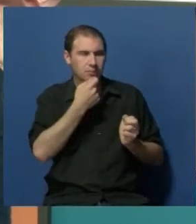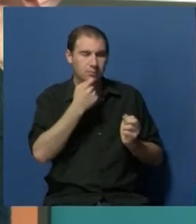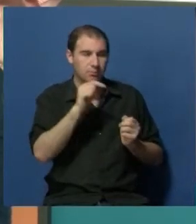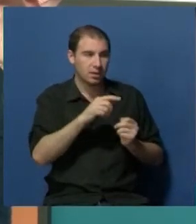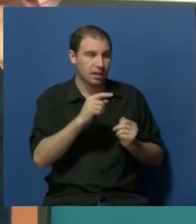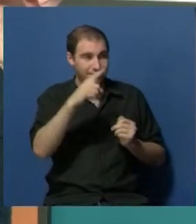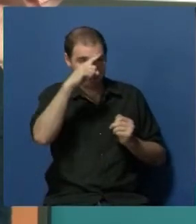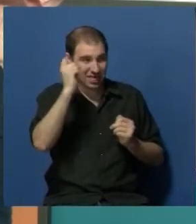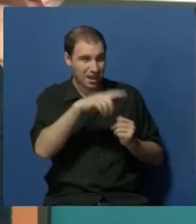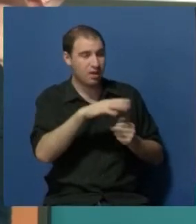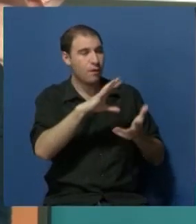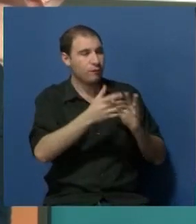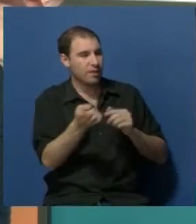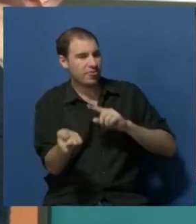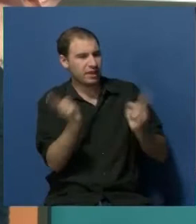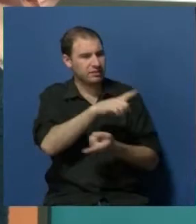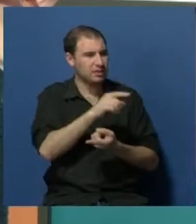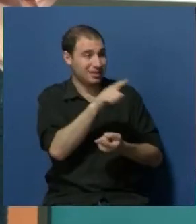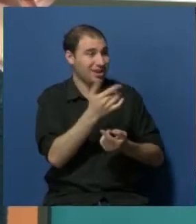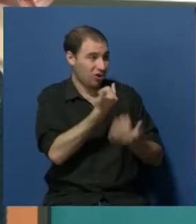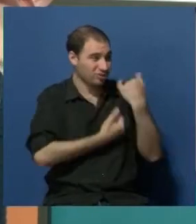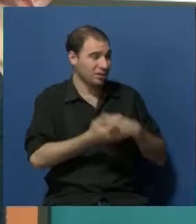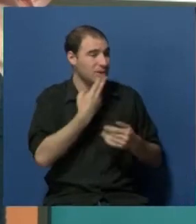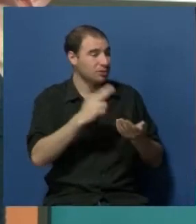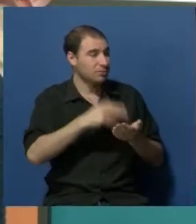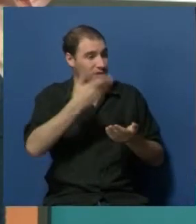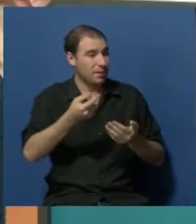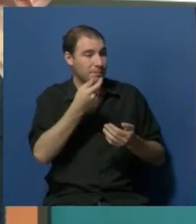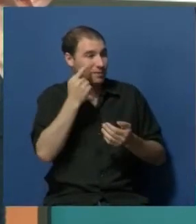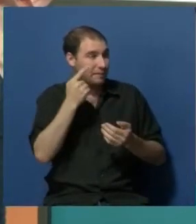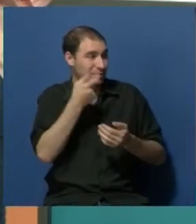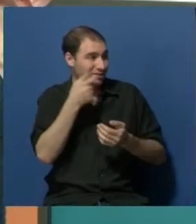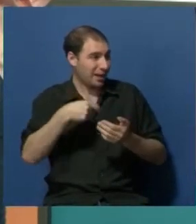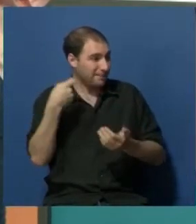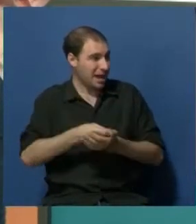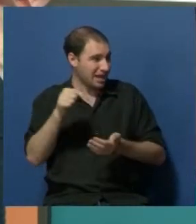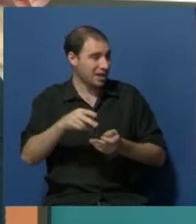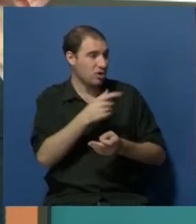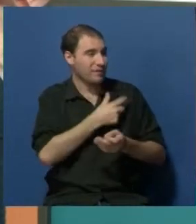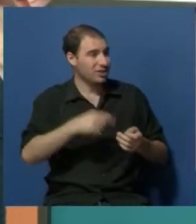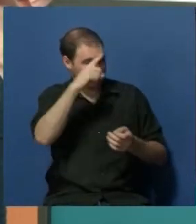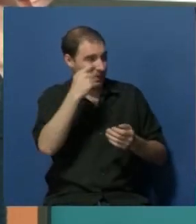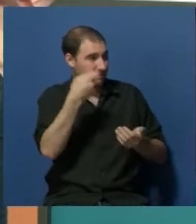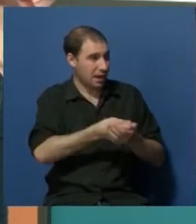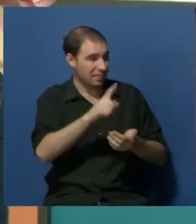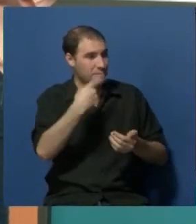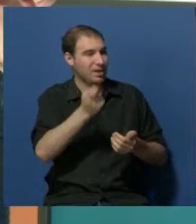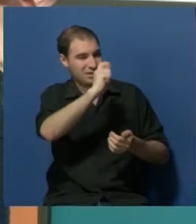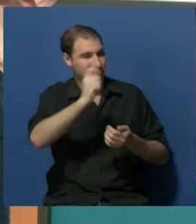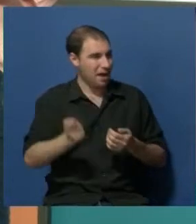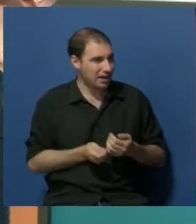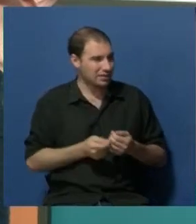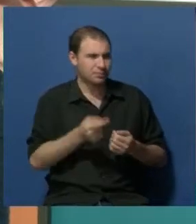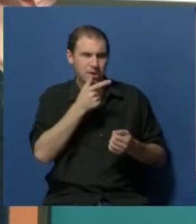el federalismo, el sistema no debería ser al revés, porque ella decía, ¿no? El impuesto lo pagan los ciudadanos que viven en Mendoza y lo recauda el Estado nacional que luego coparticipa a Mendoza.